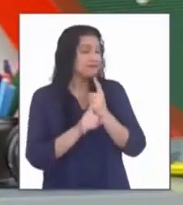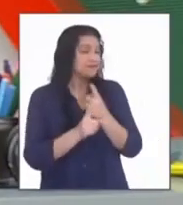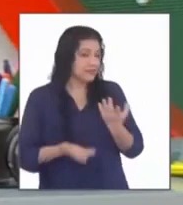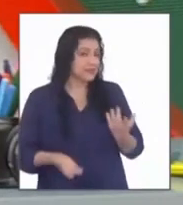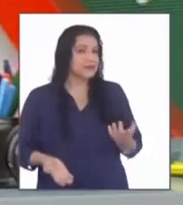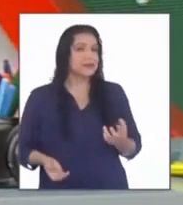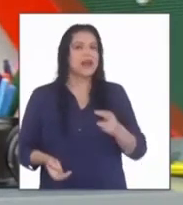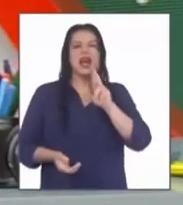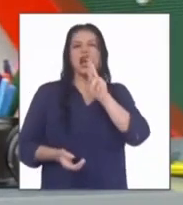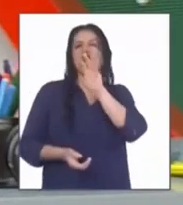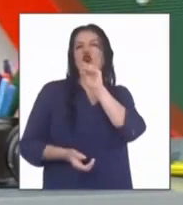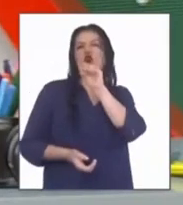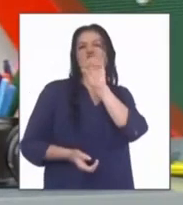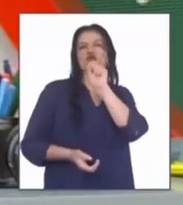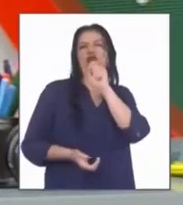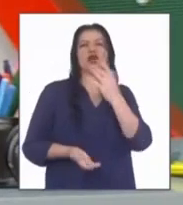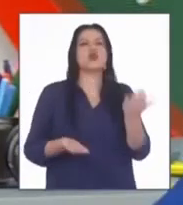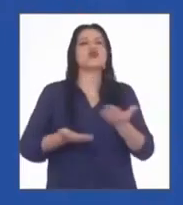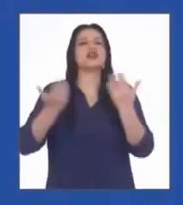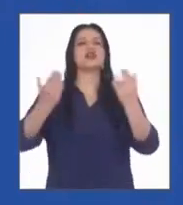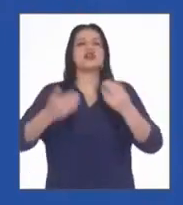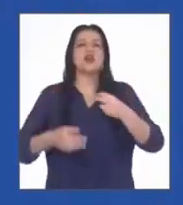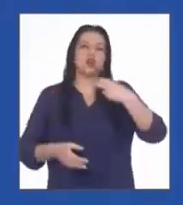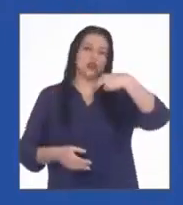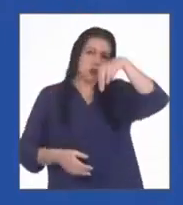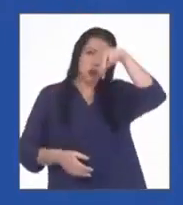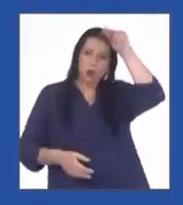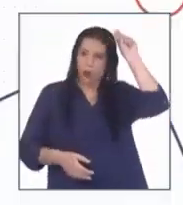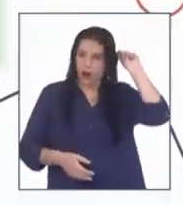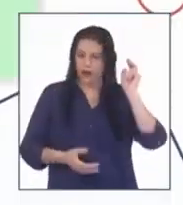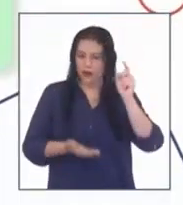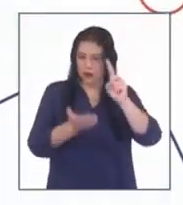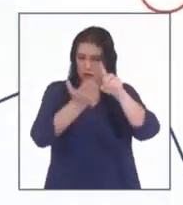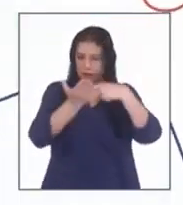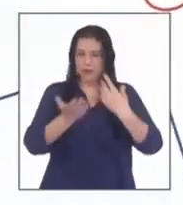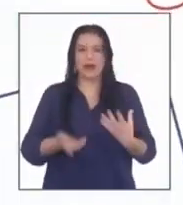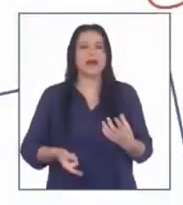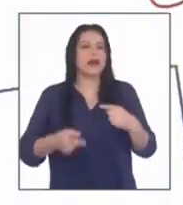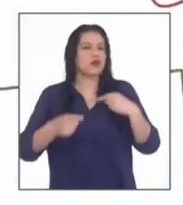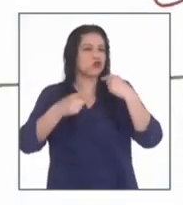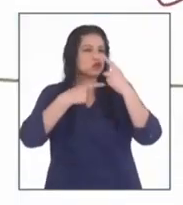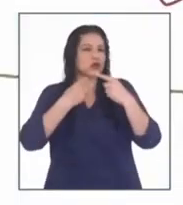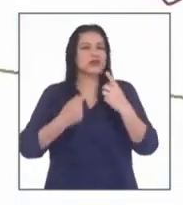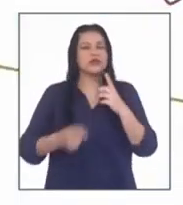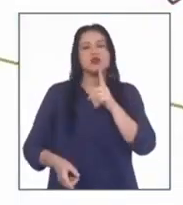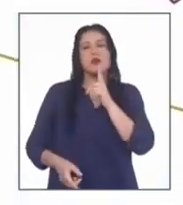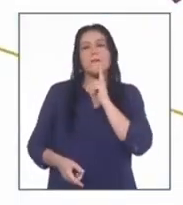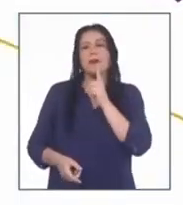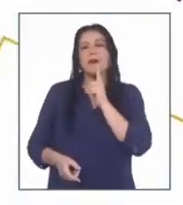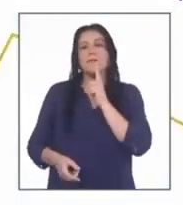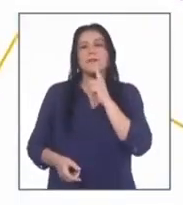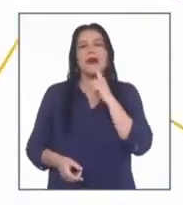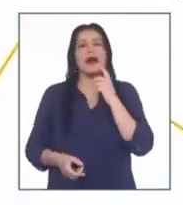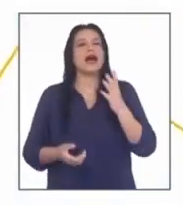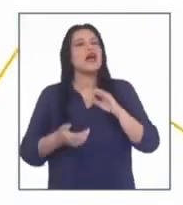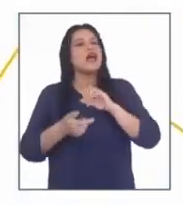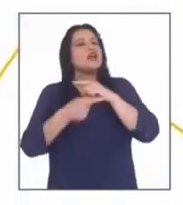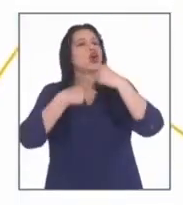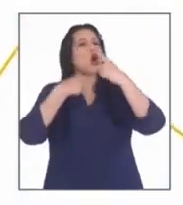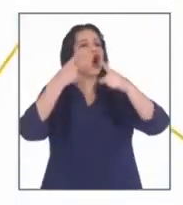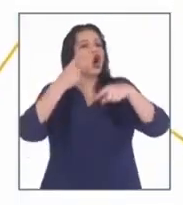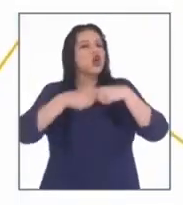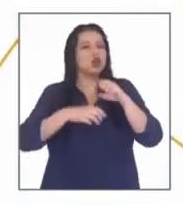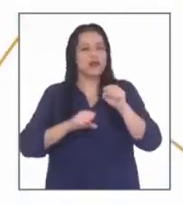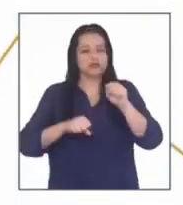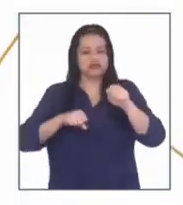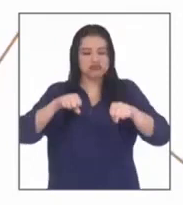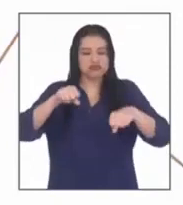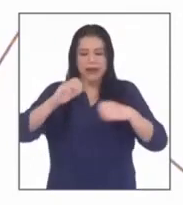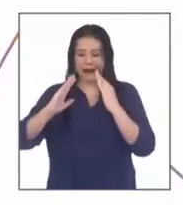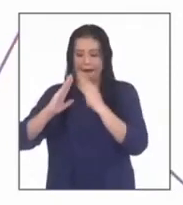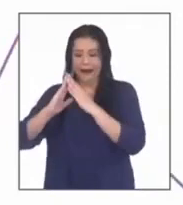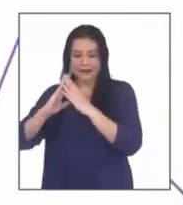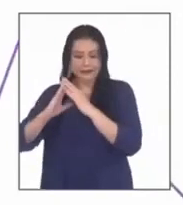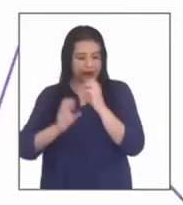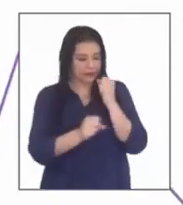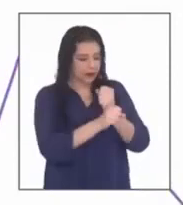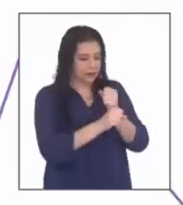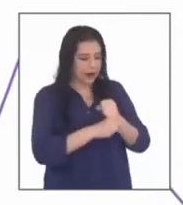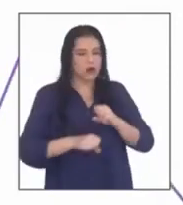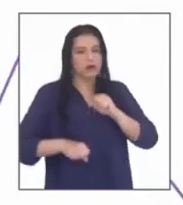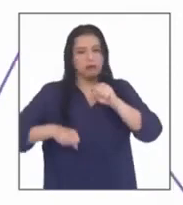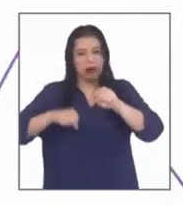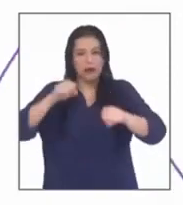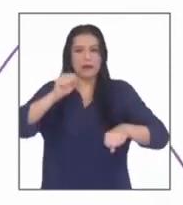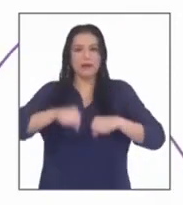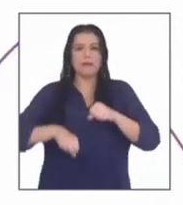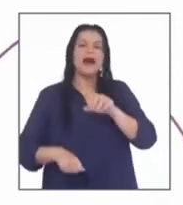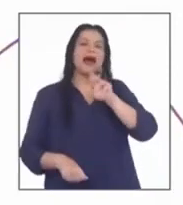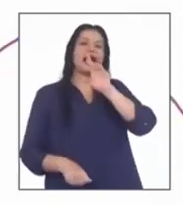profesora. Rosario nos escribe desde Huánuco. Ella nos comenta que su papá se moviliza todos los días en bicicleta desde su casa a su trabajo, que queda